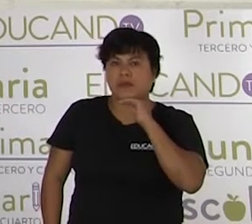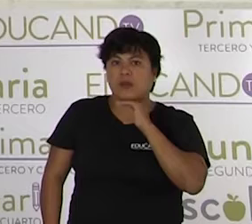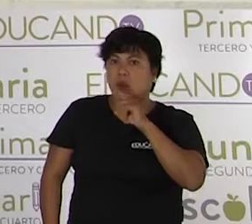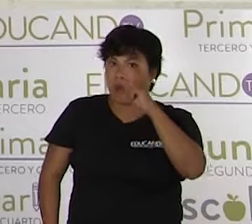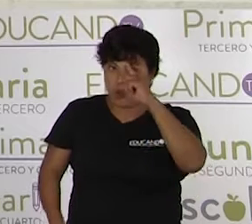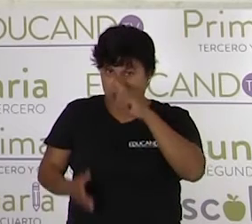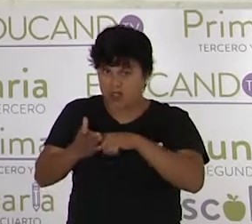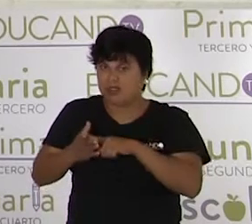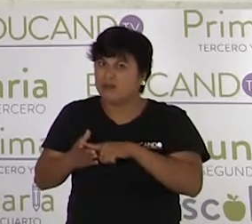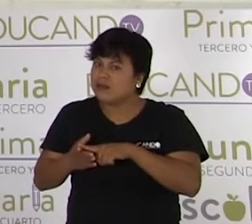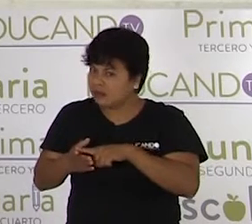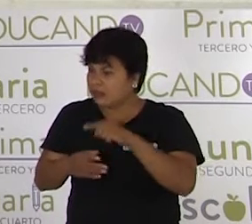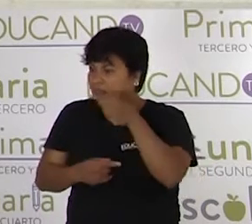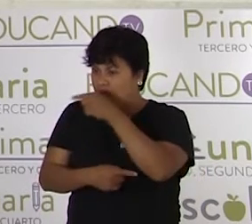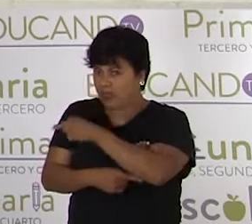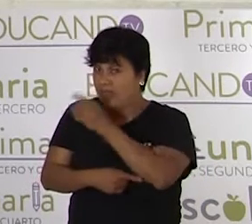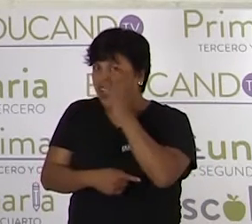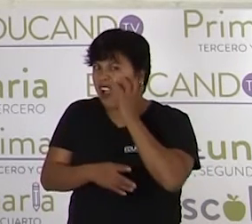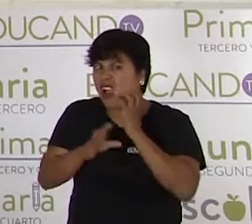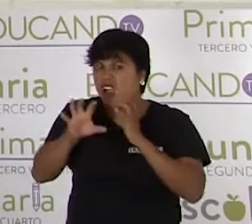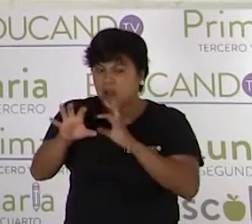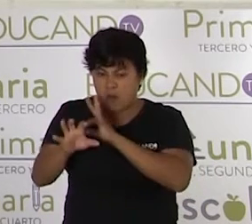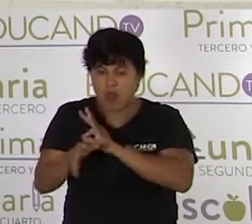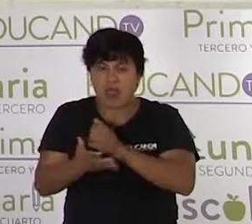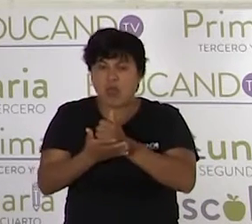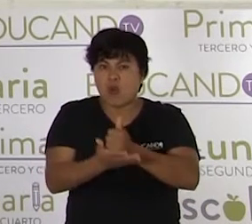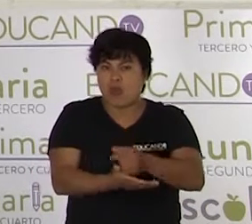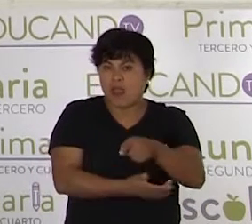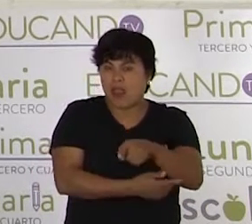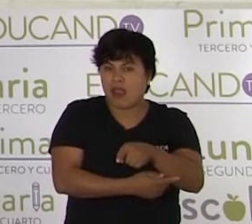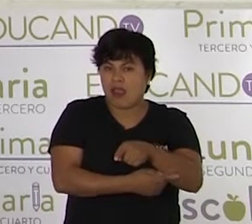¿Crees que le ayuda al leñador?